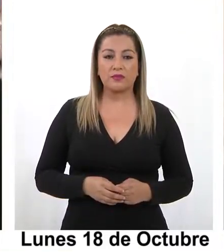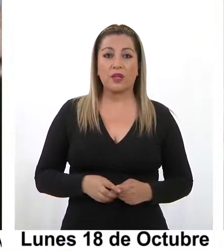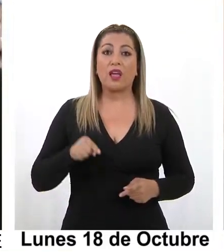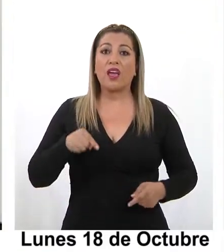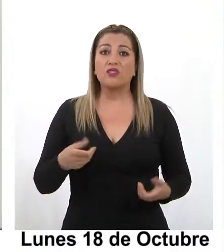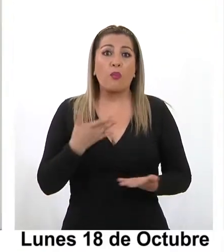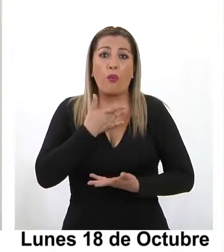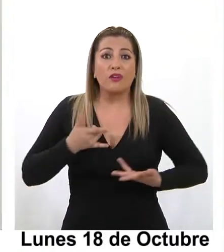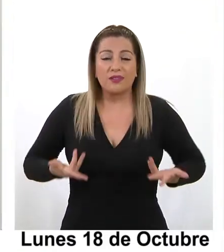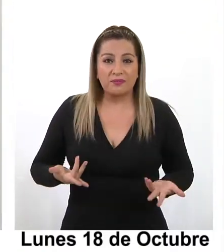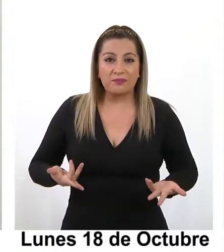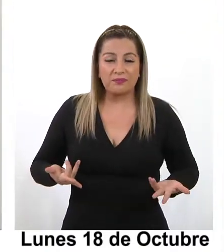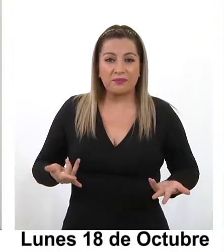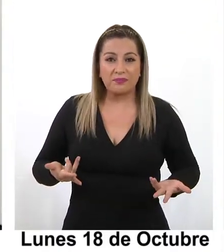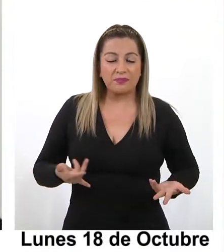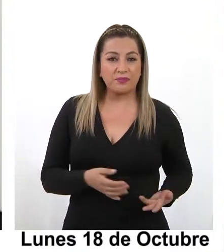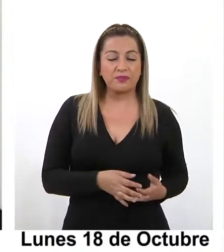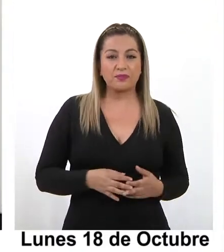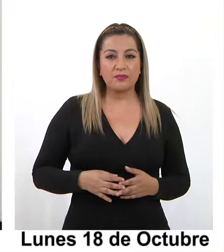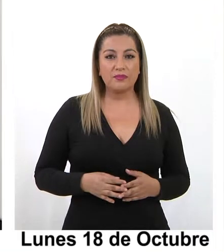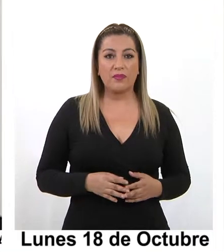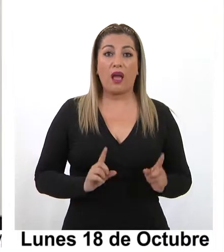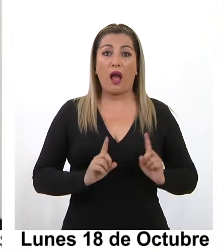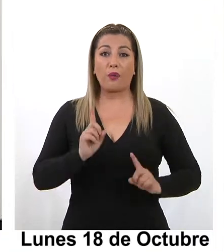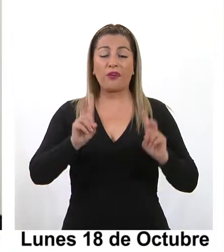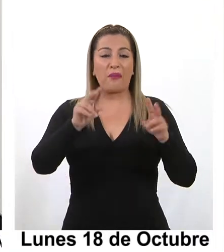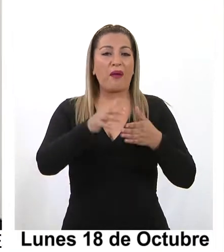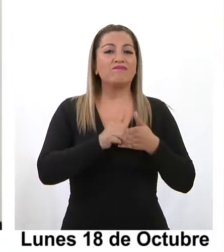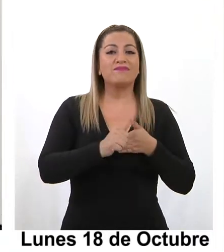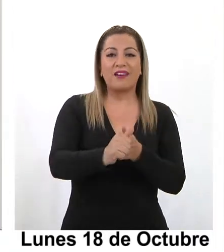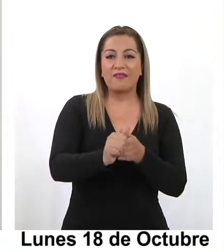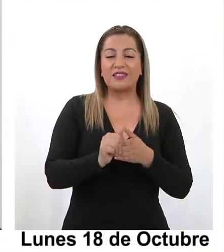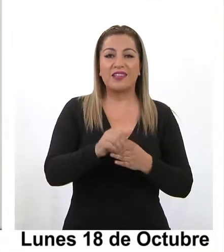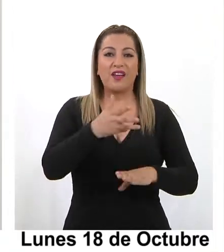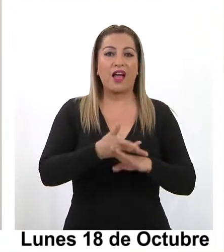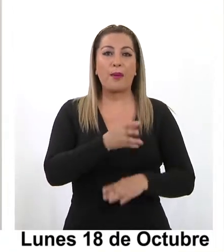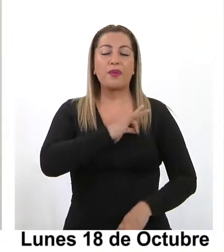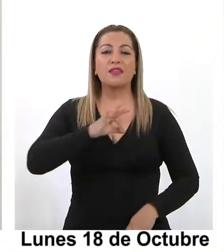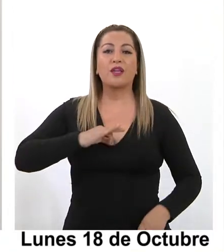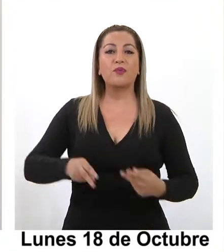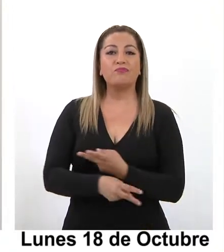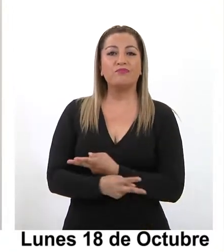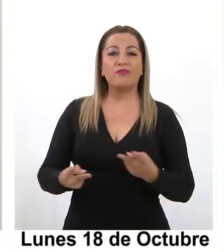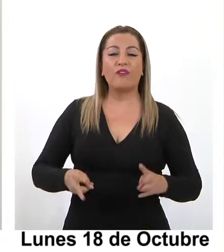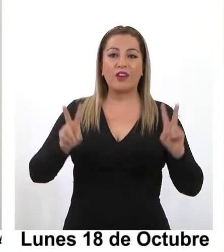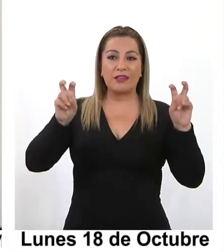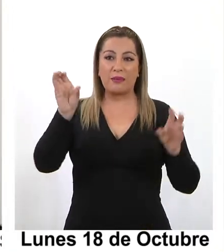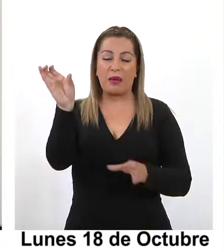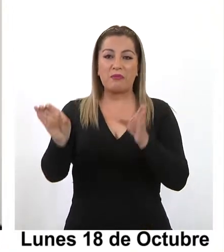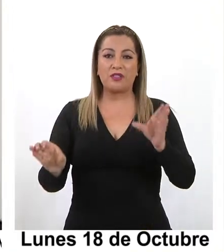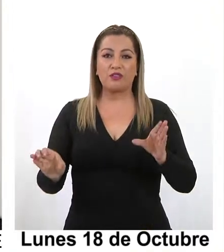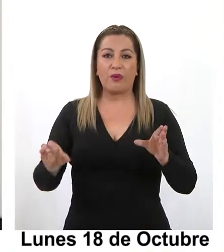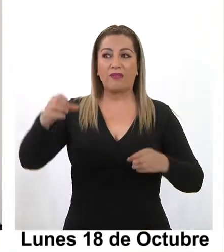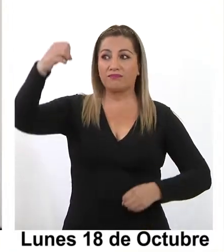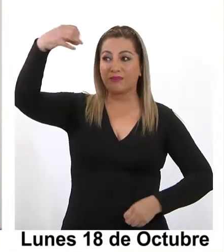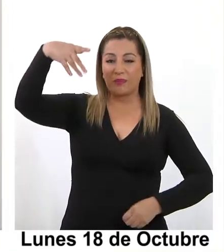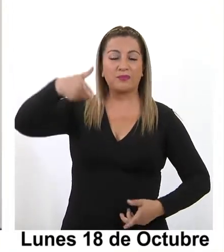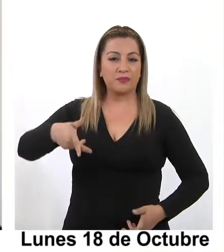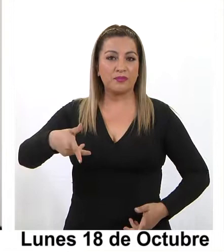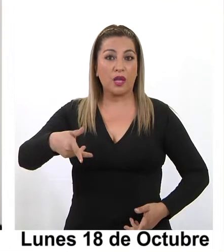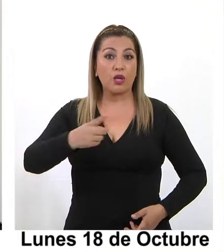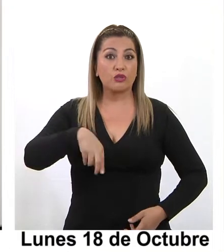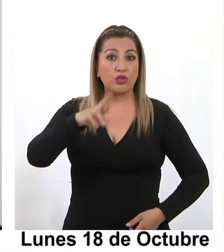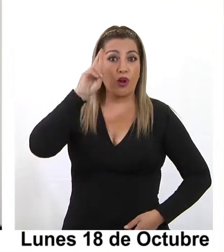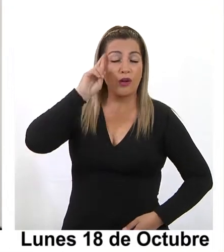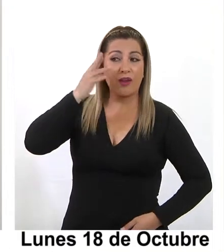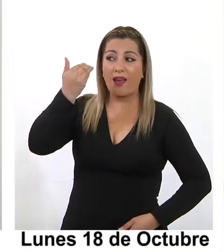debe básicamente a la flexibilidad que extrañamente ha tenido el Ministerio Público respecto a los imputados en el caso Luminarias.